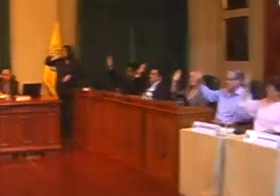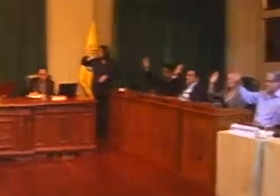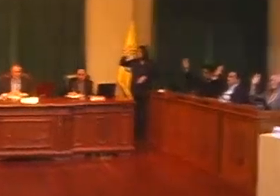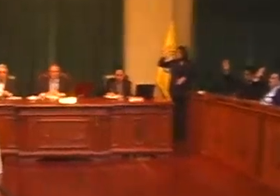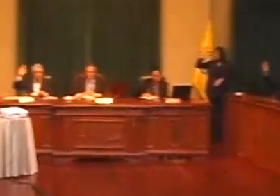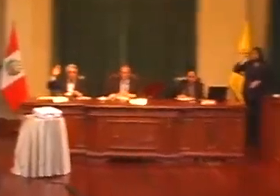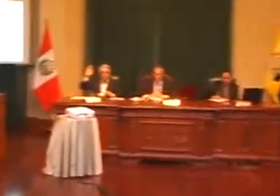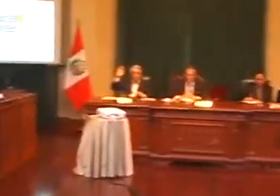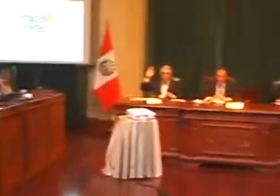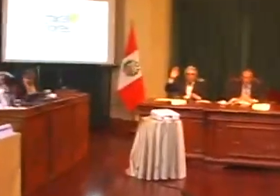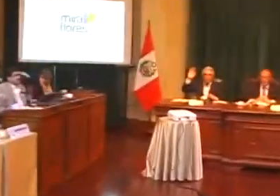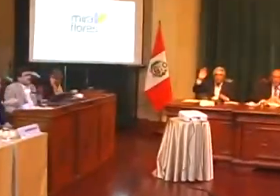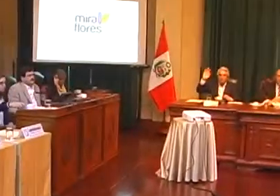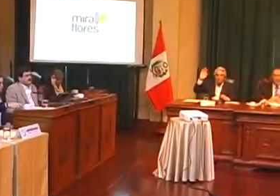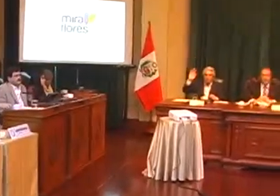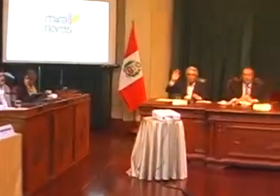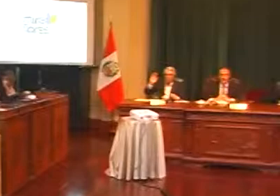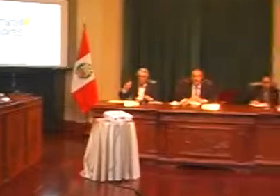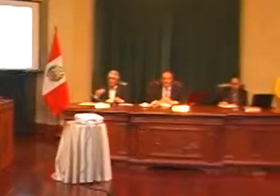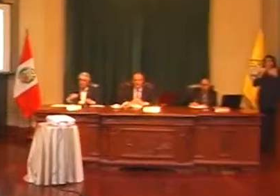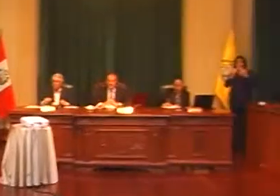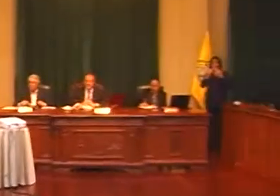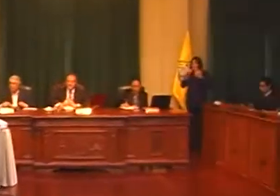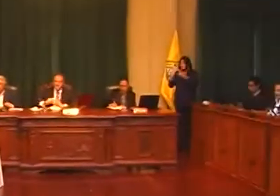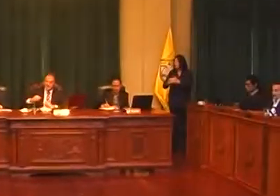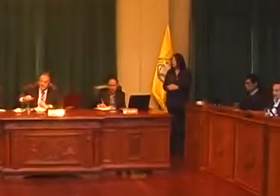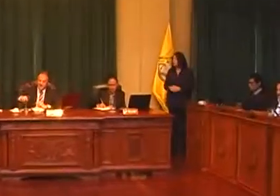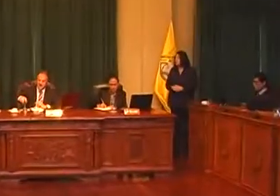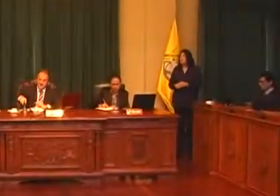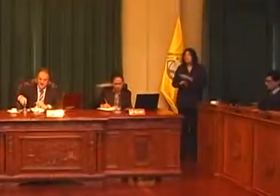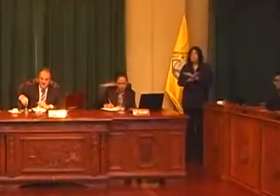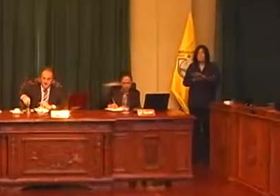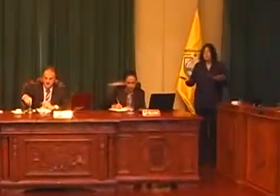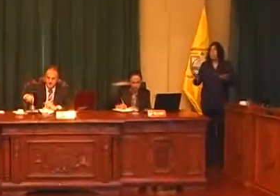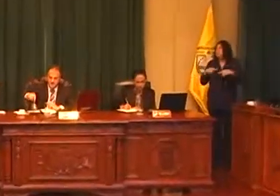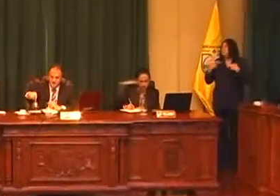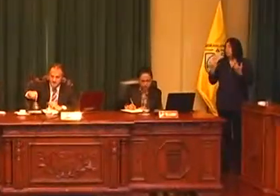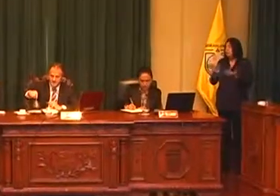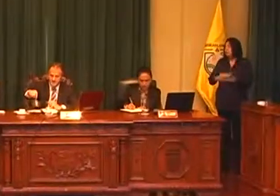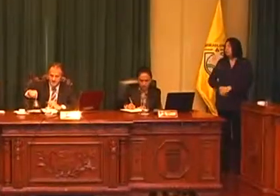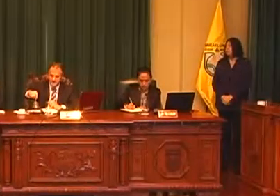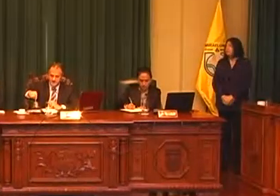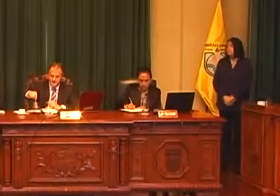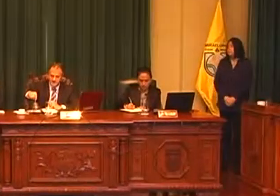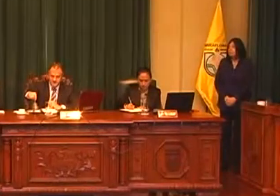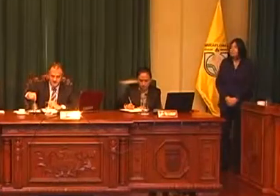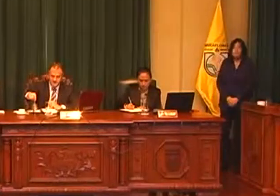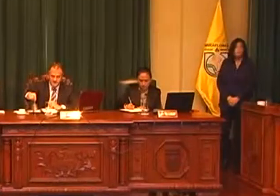Ha sido también aprobado por unanimidad. Muchísimas gracias. Se levanta la sesión.